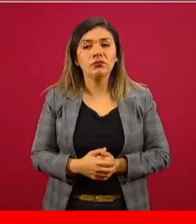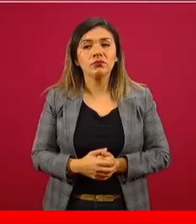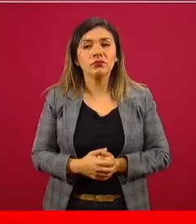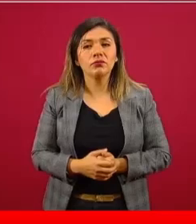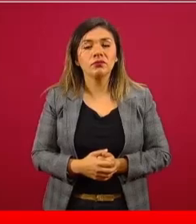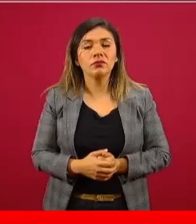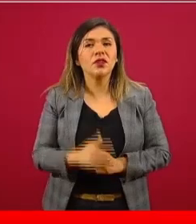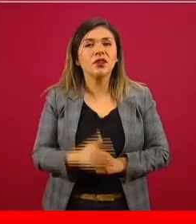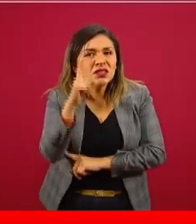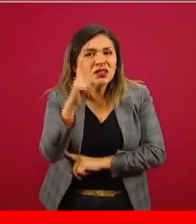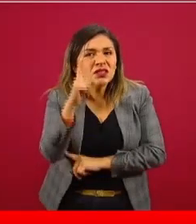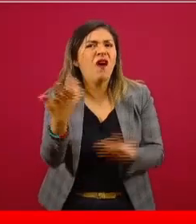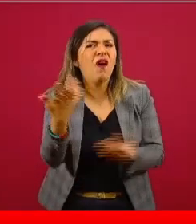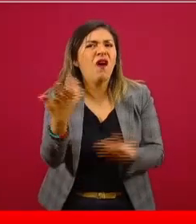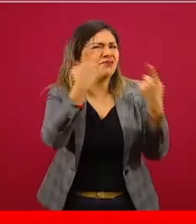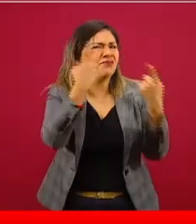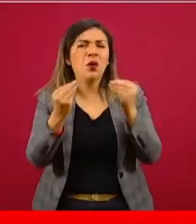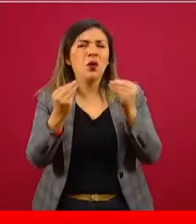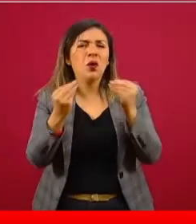Armas que